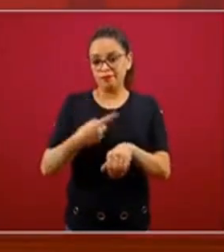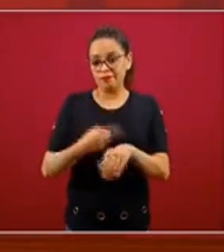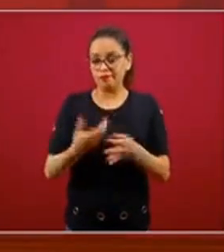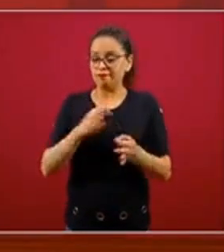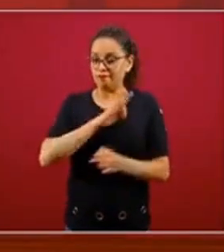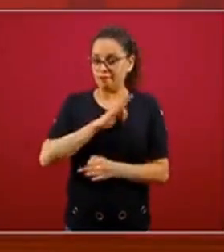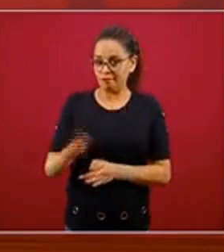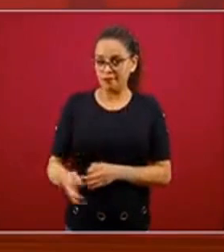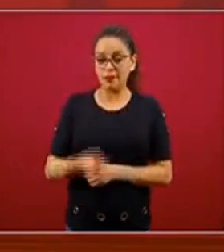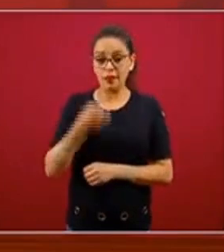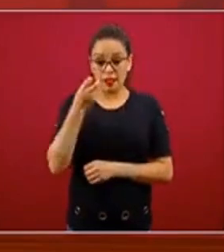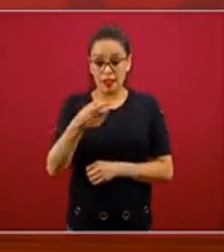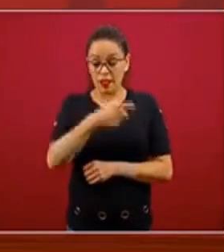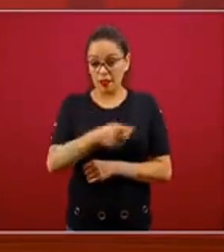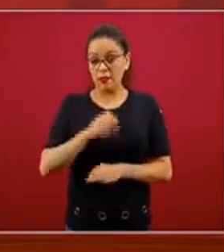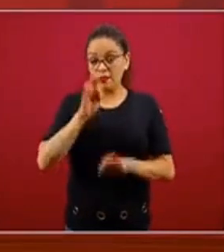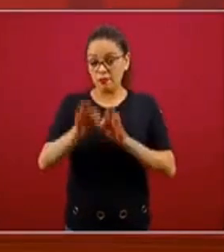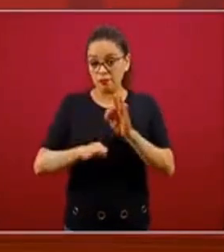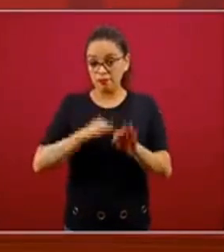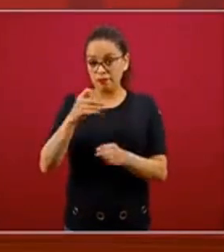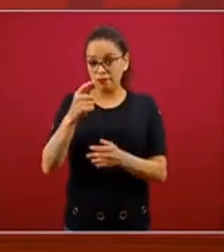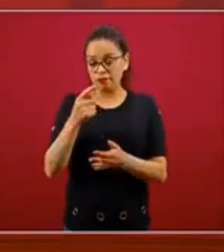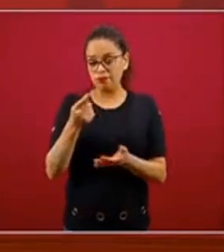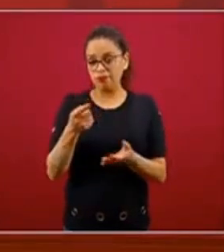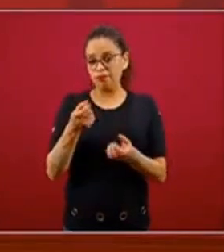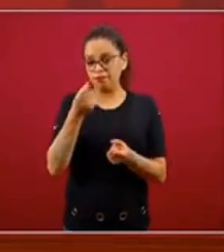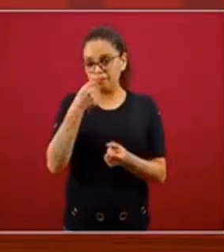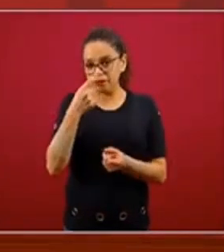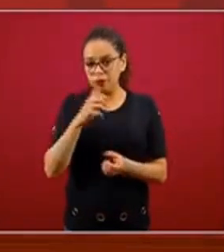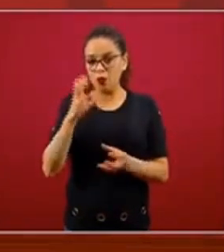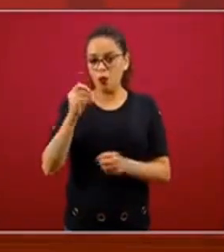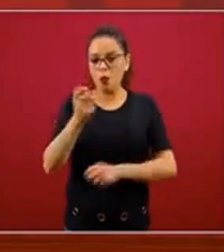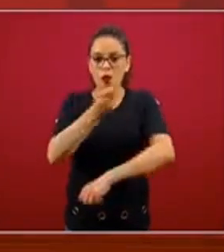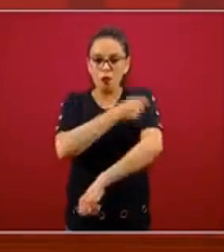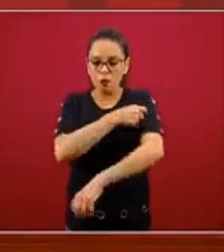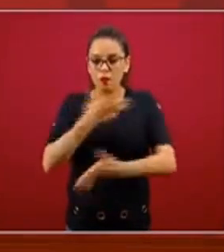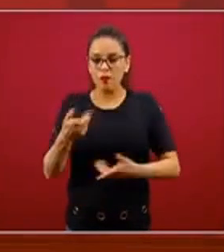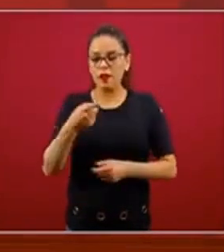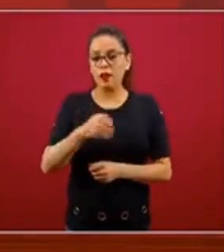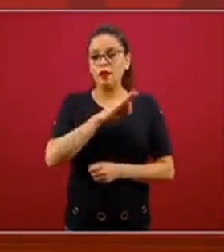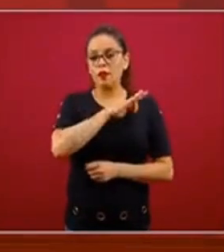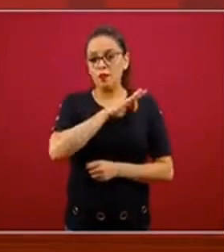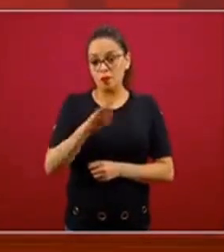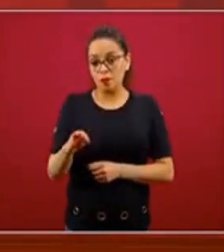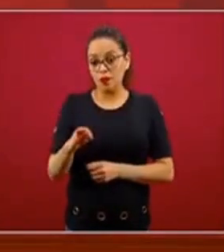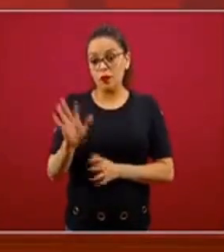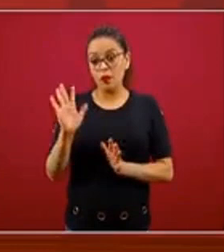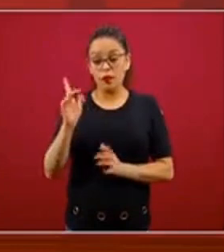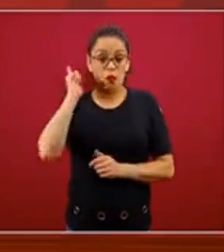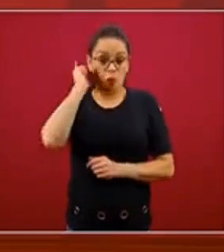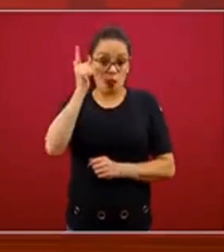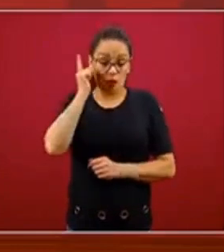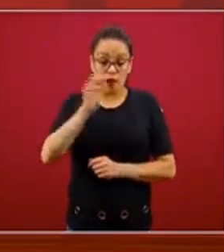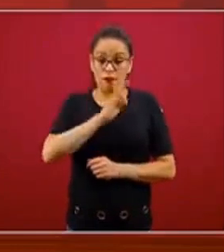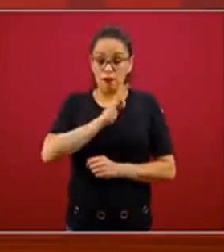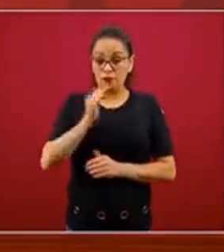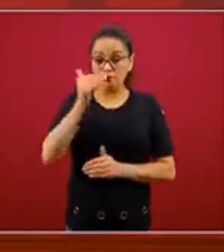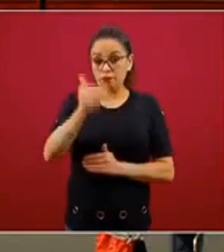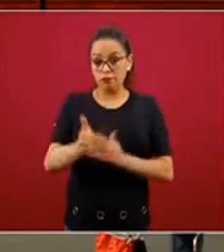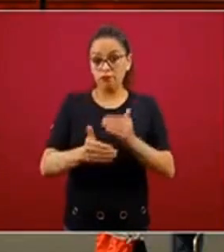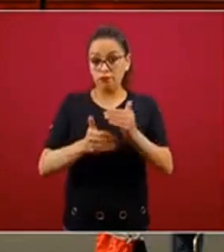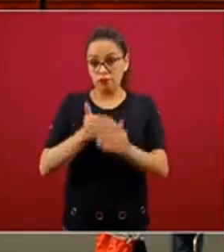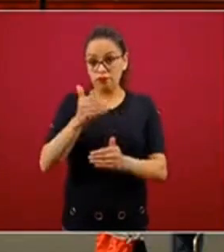orientar a que ese tratamiento es uno de los que pudiera tener, siempre y cuando se logre hacia adelante hacer